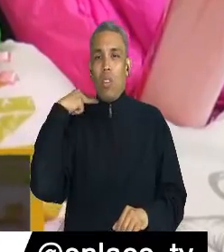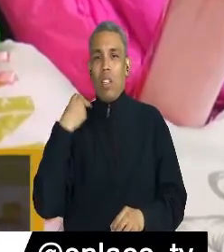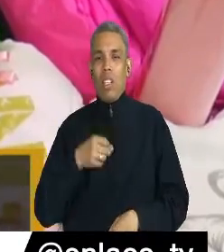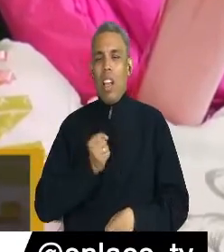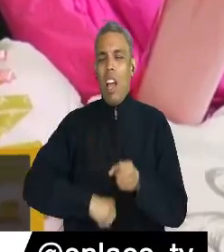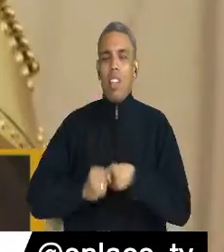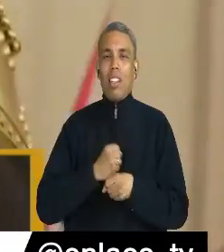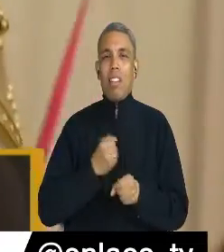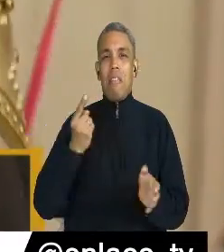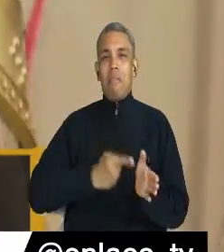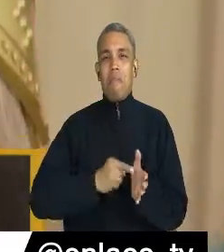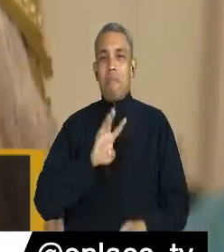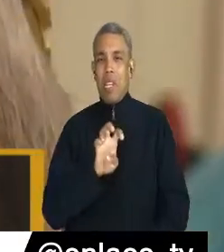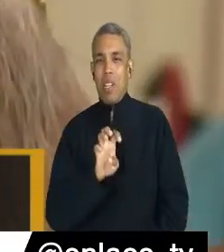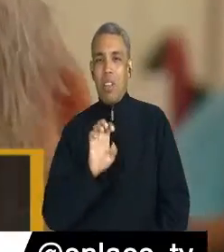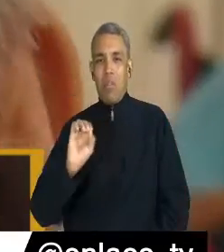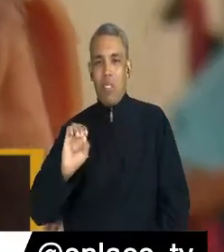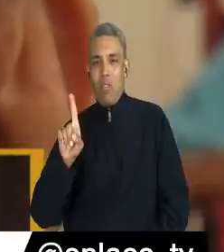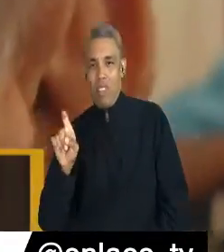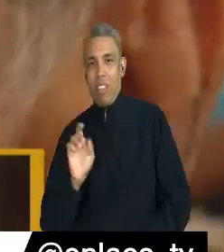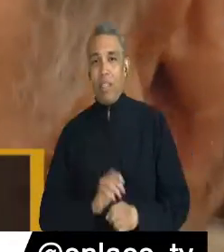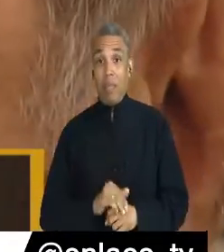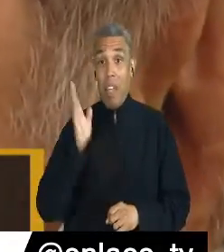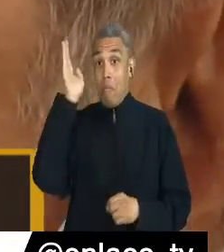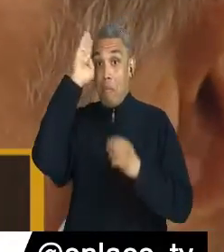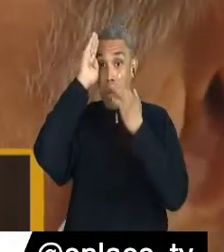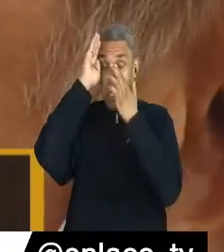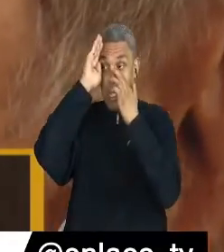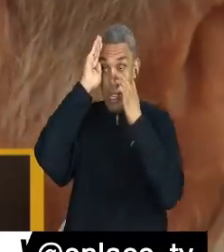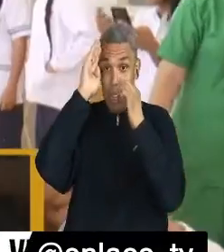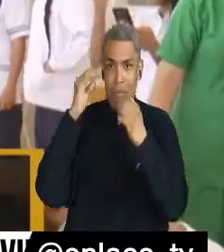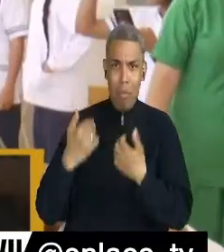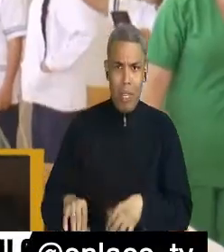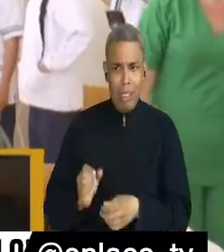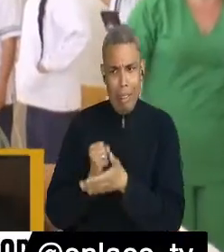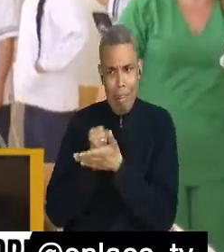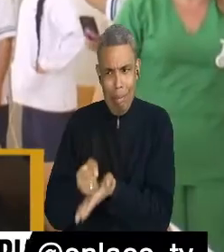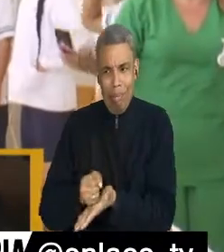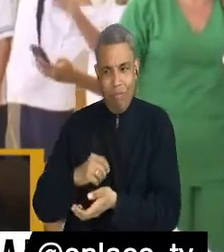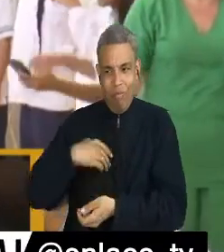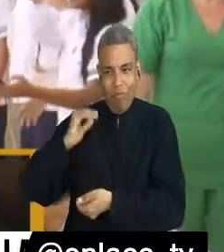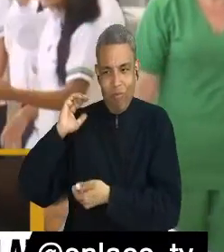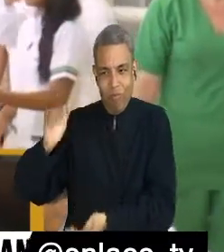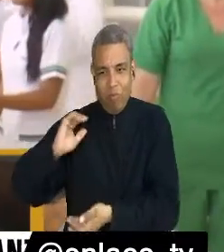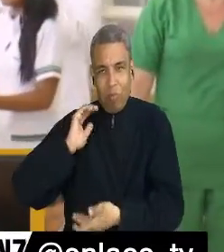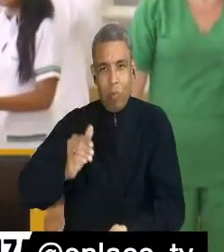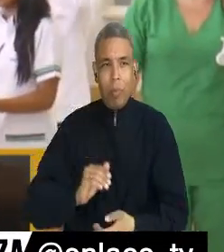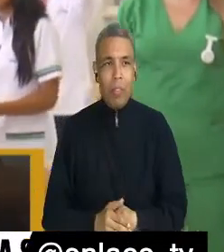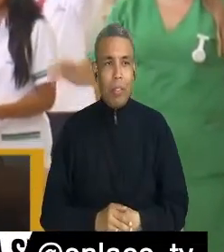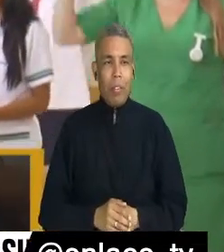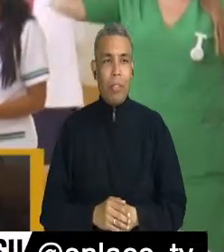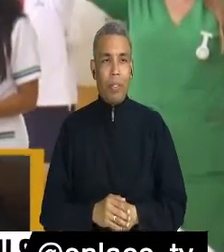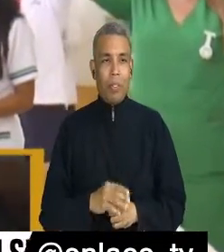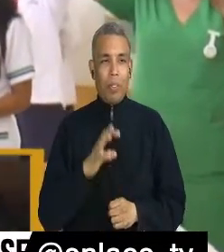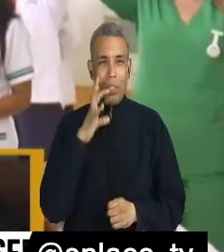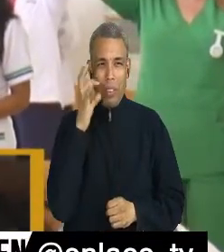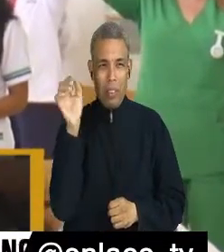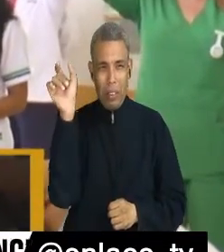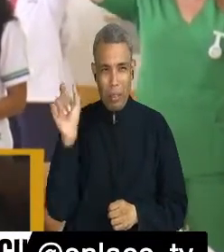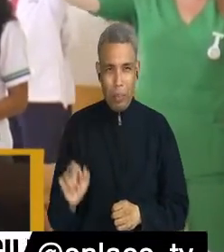la actividad fue liderada por la policía nacional si le anticipamos el cumpleaños al señor ya que tiene